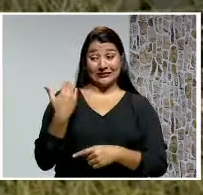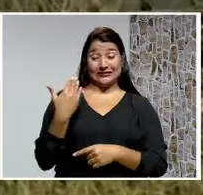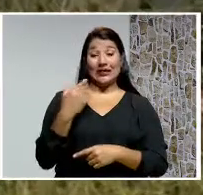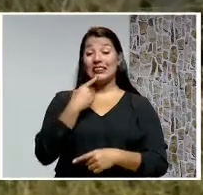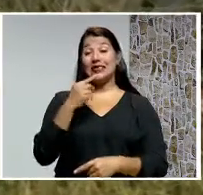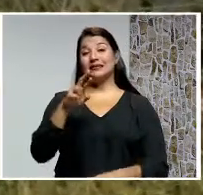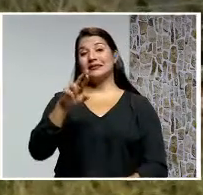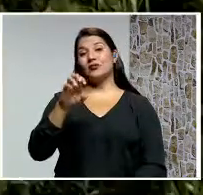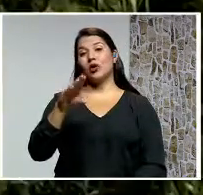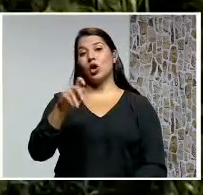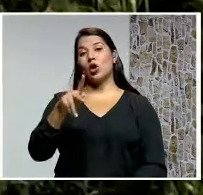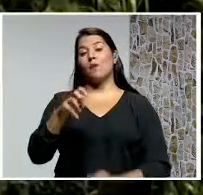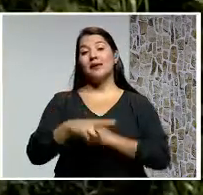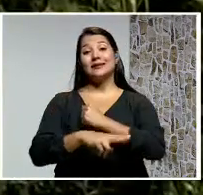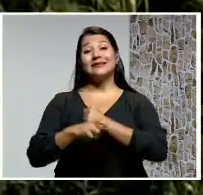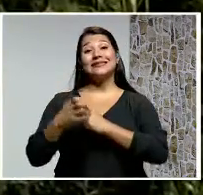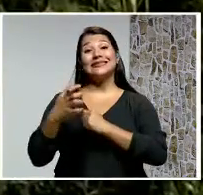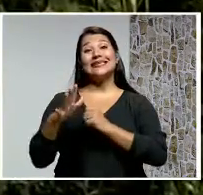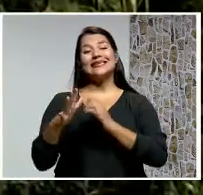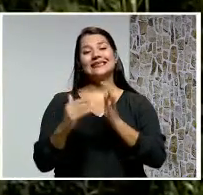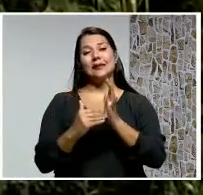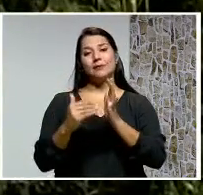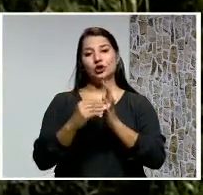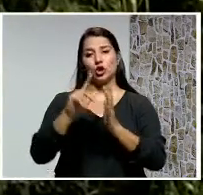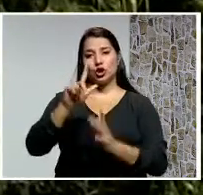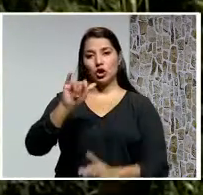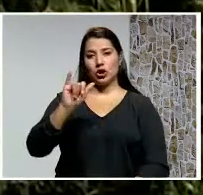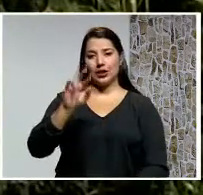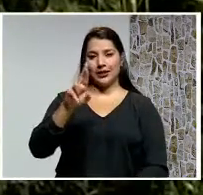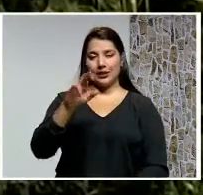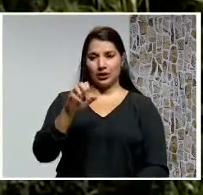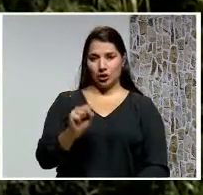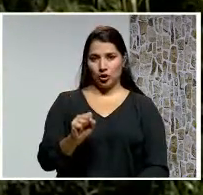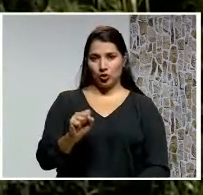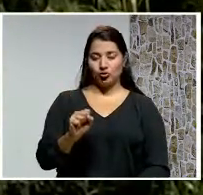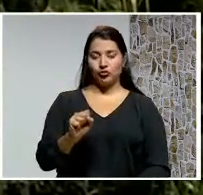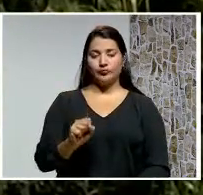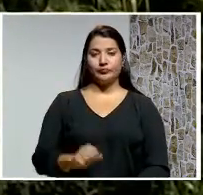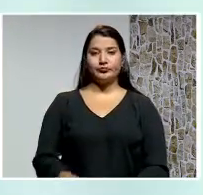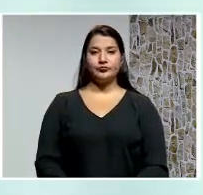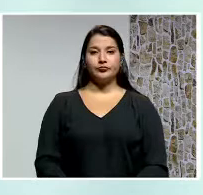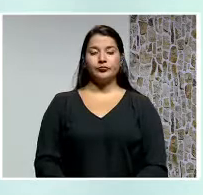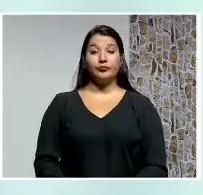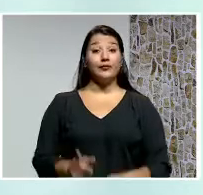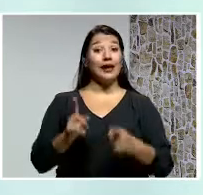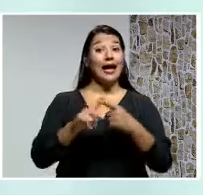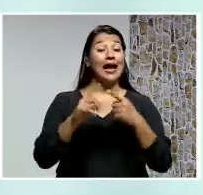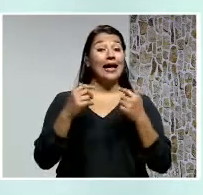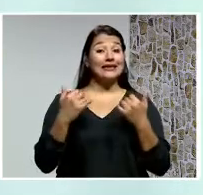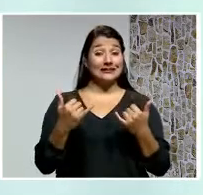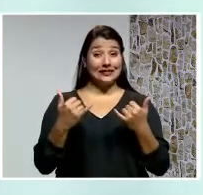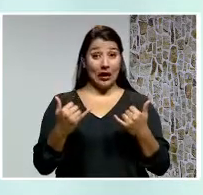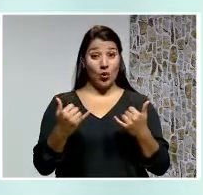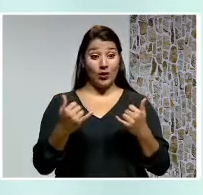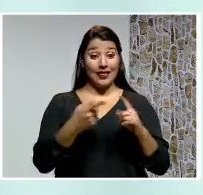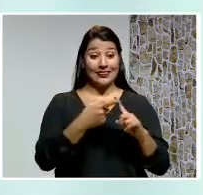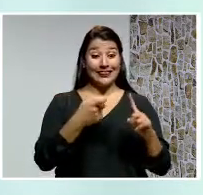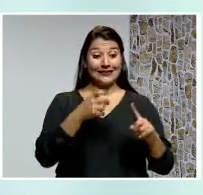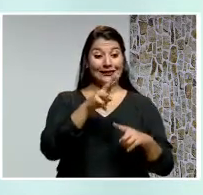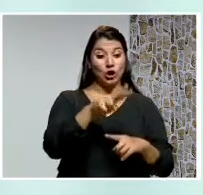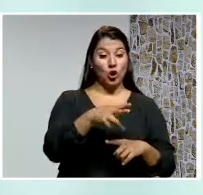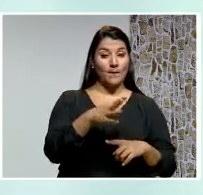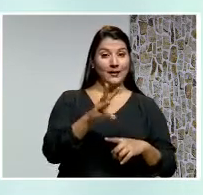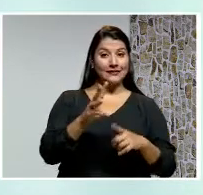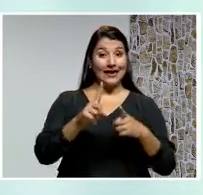millones de litros de combustible robados mediante 691 tomas ilegales. Hasta la fecha, del 2016